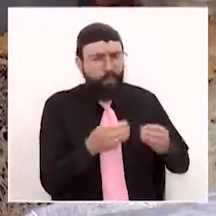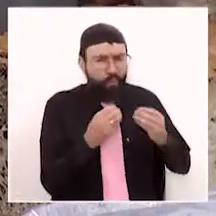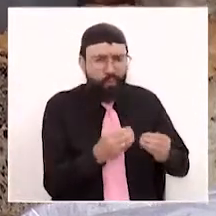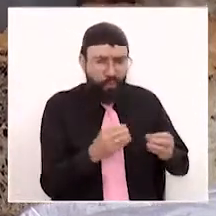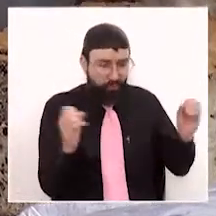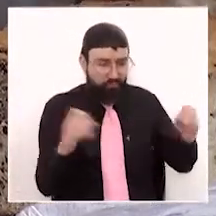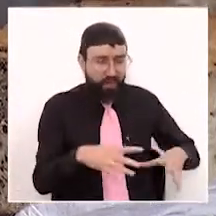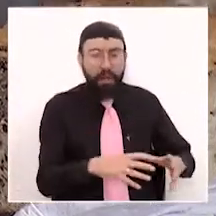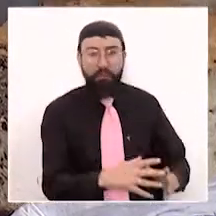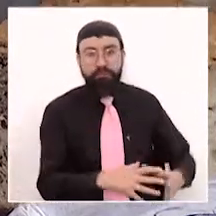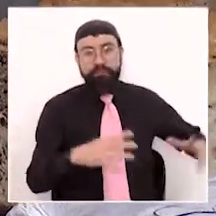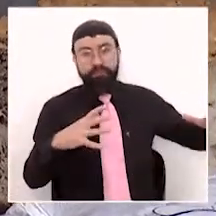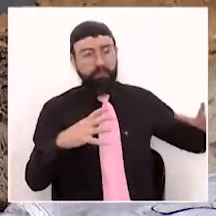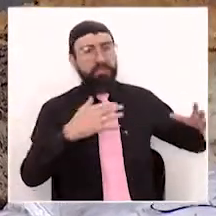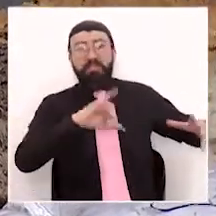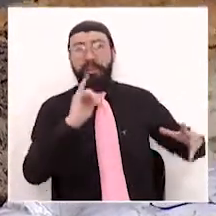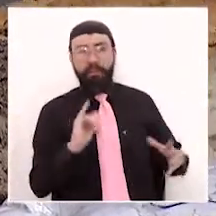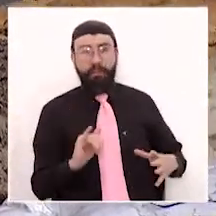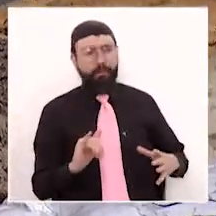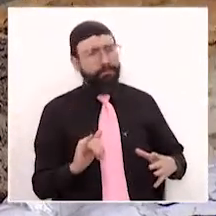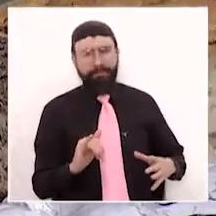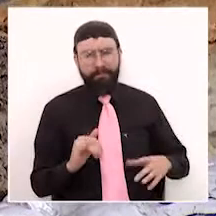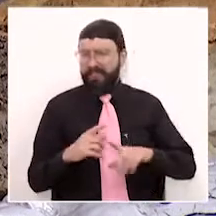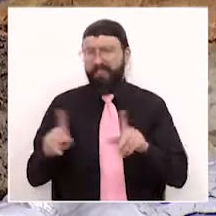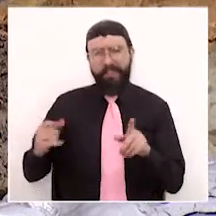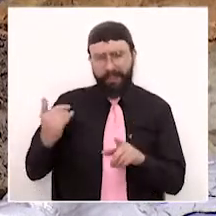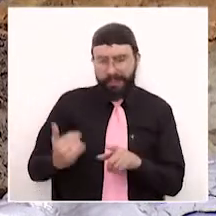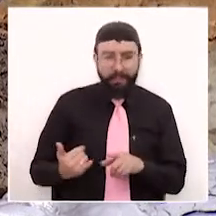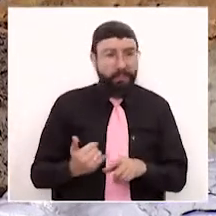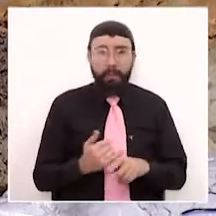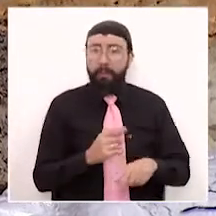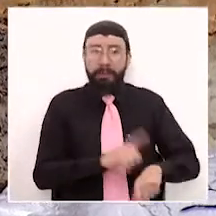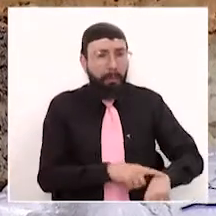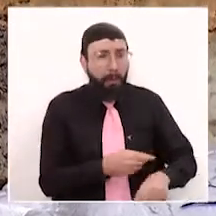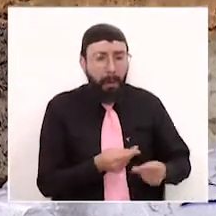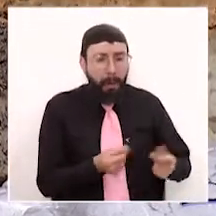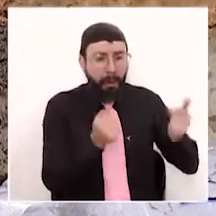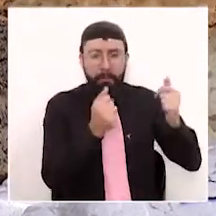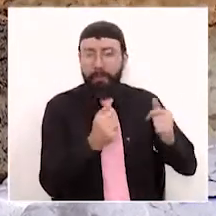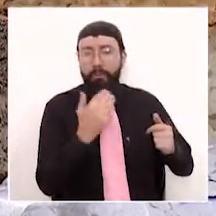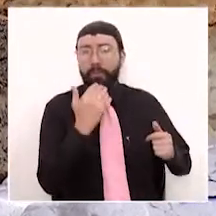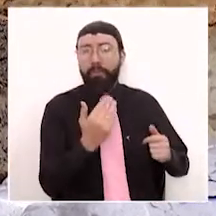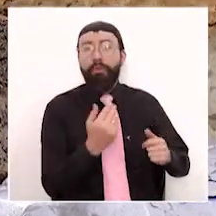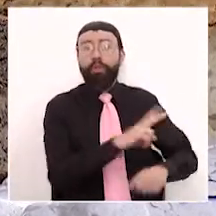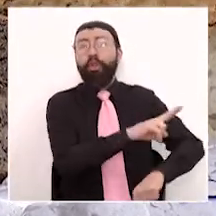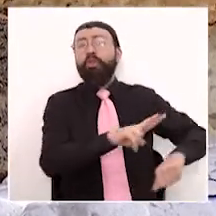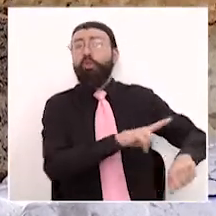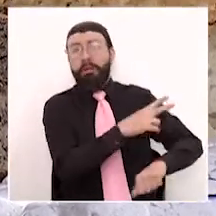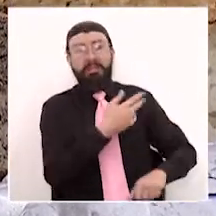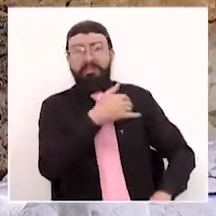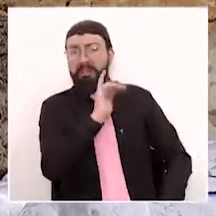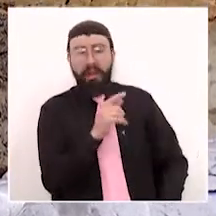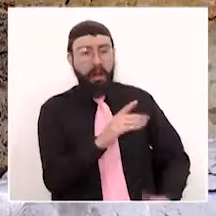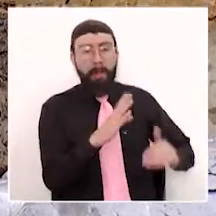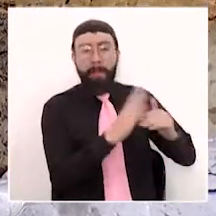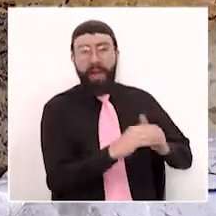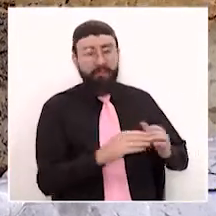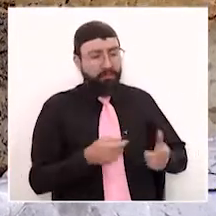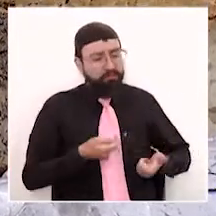Entonces son panes que se hacen en muy corto tiempo, se hacen en 2 horas más o menos ya tienen un pan